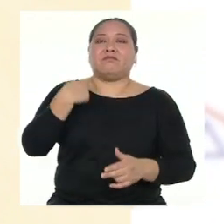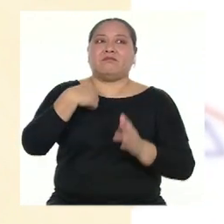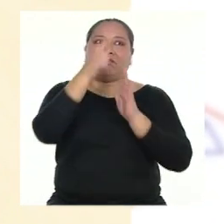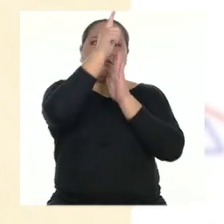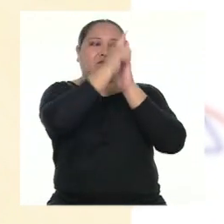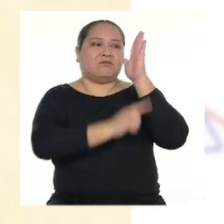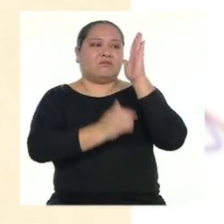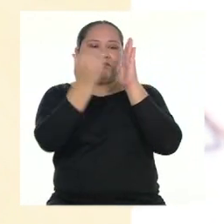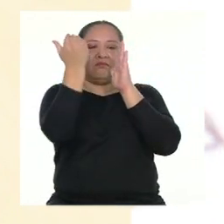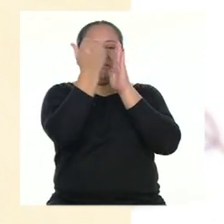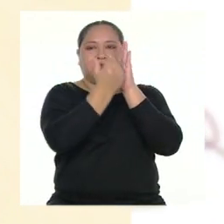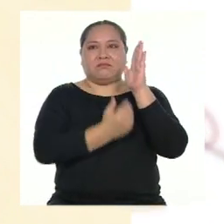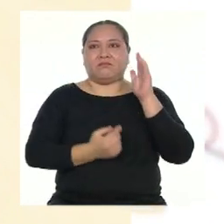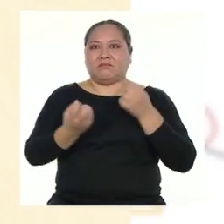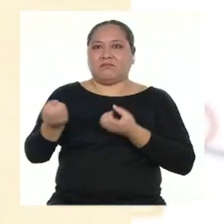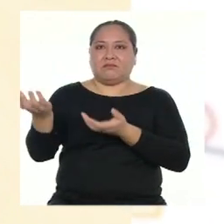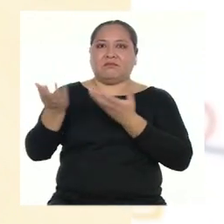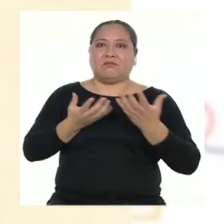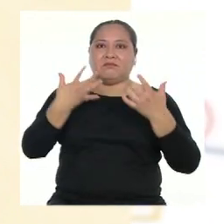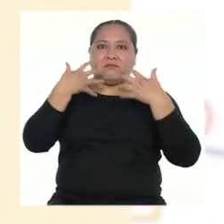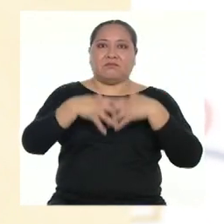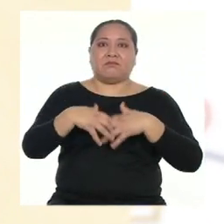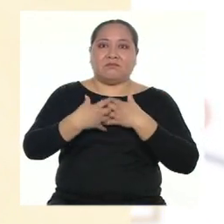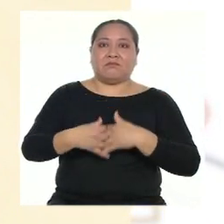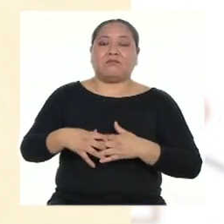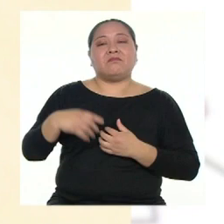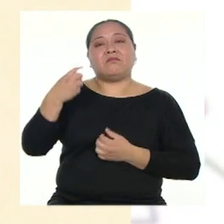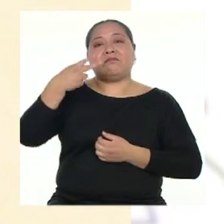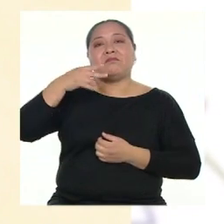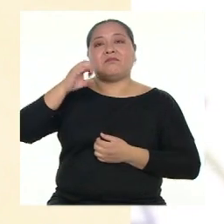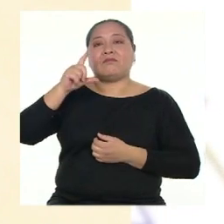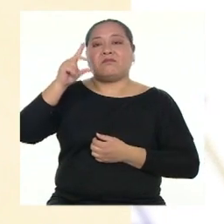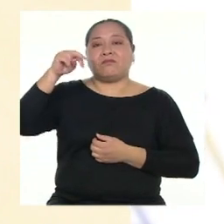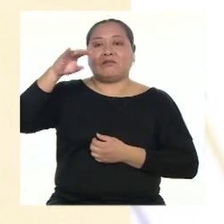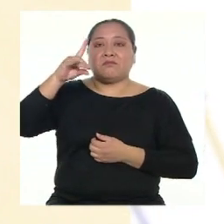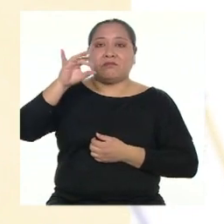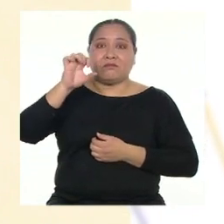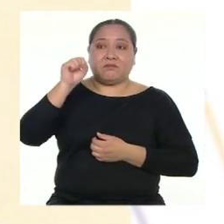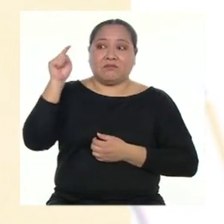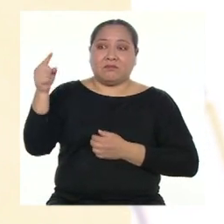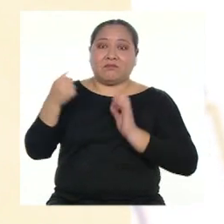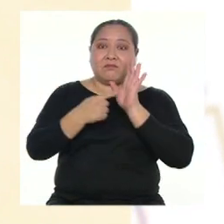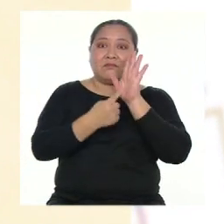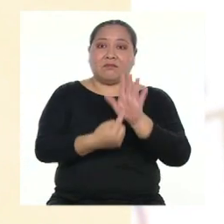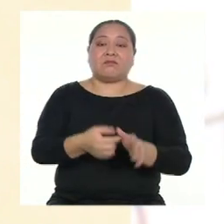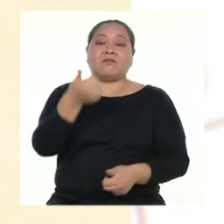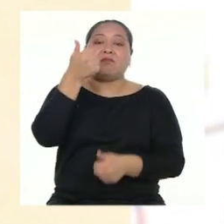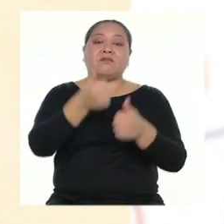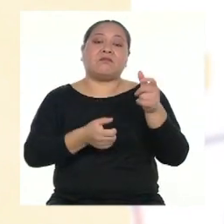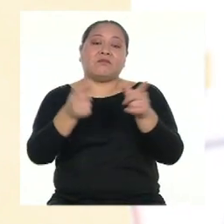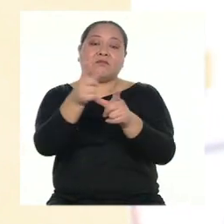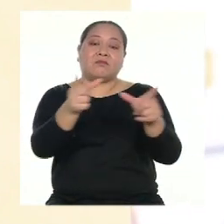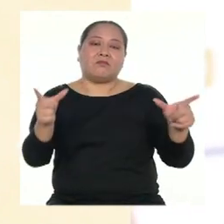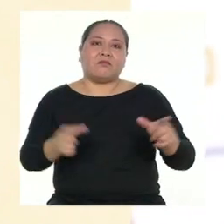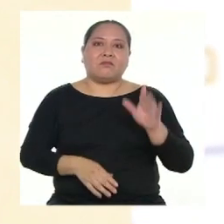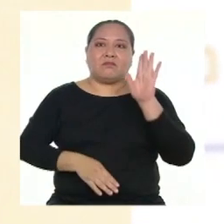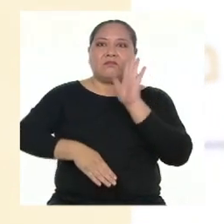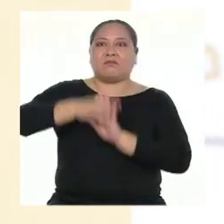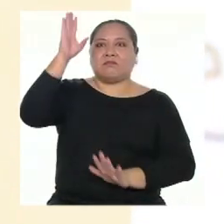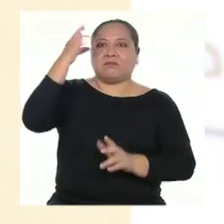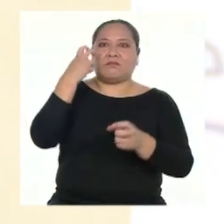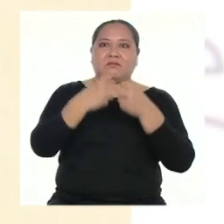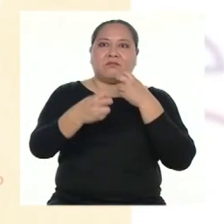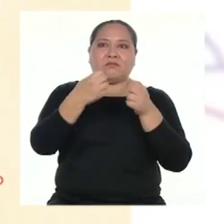lista generada por una empresa holandesa llamada TomTom que muestra qué ciudades del mundo tienen mayor